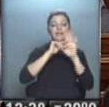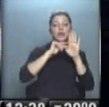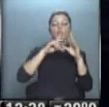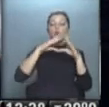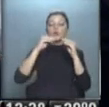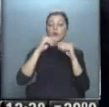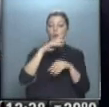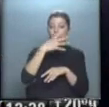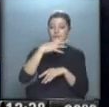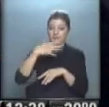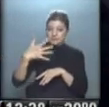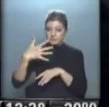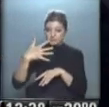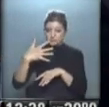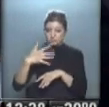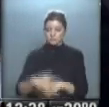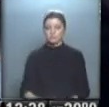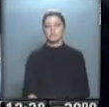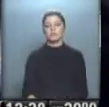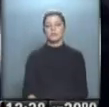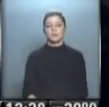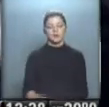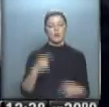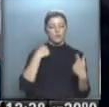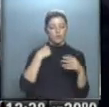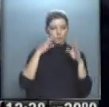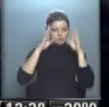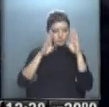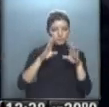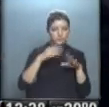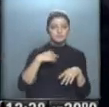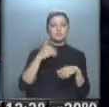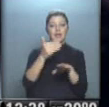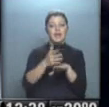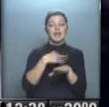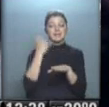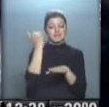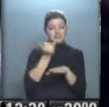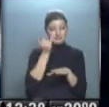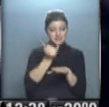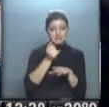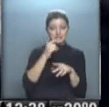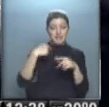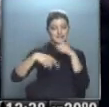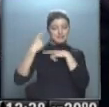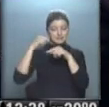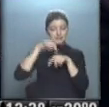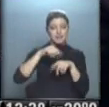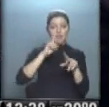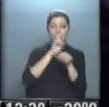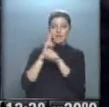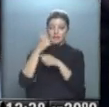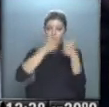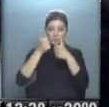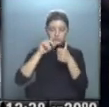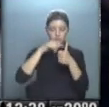45? Sí. Se tuvieron en cuenta los antecedentes en defensa de la competencia, la información interna que tenía